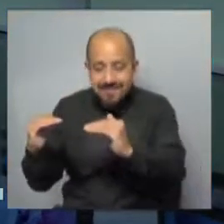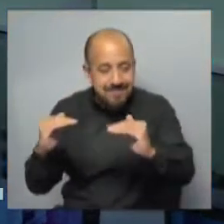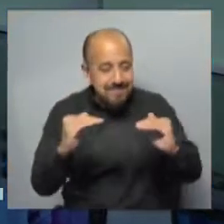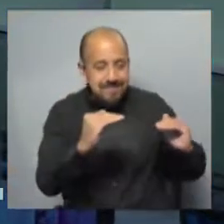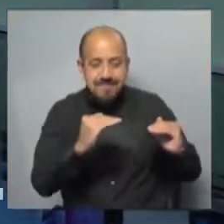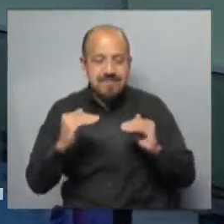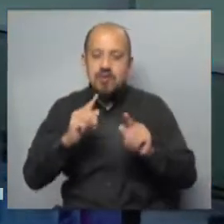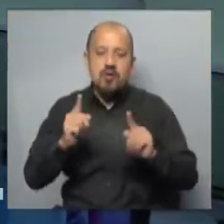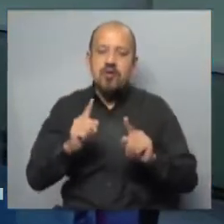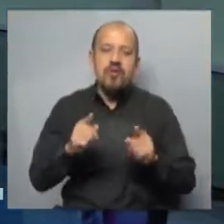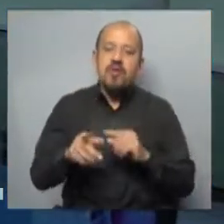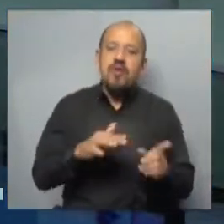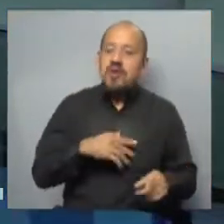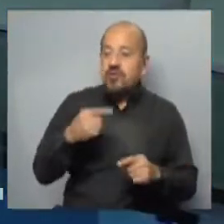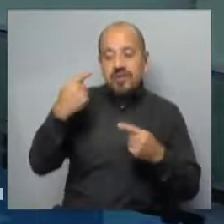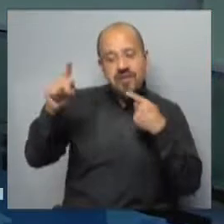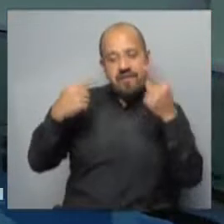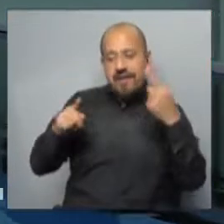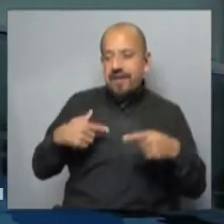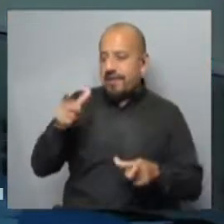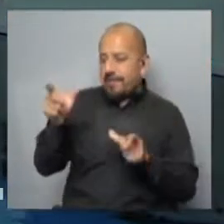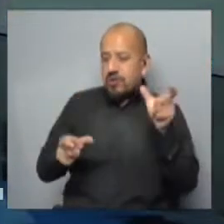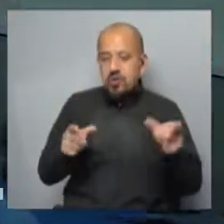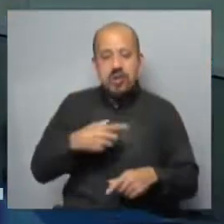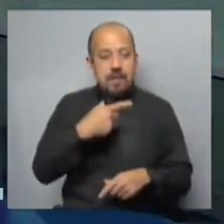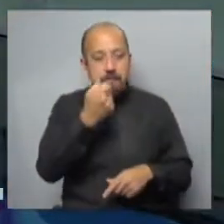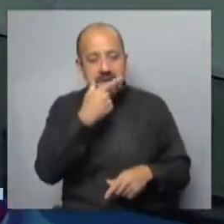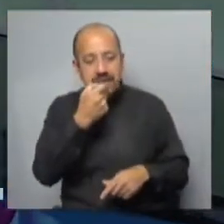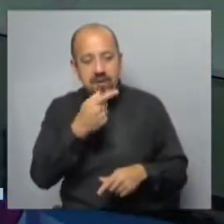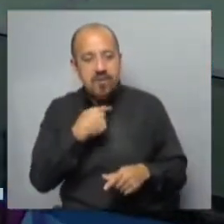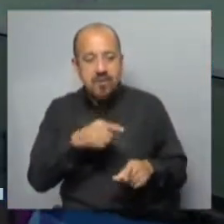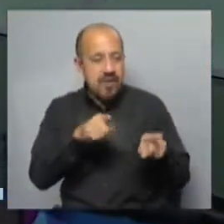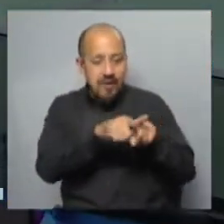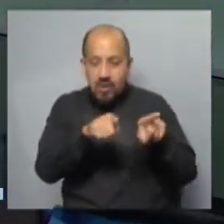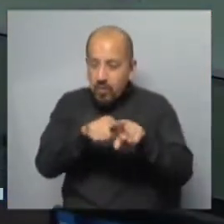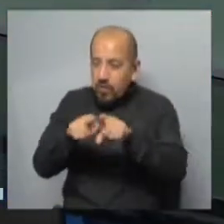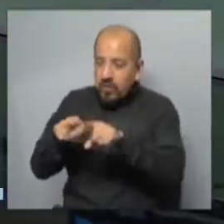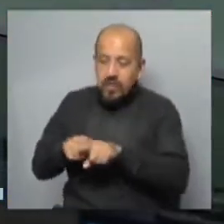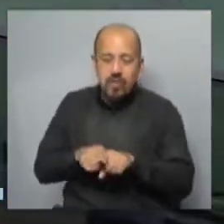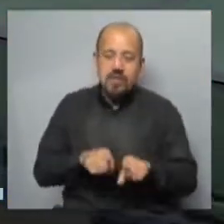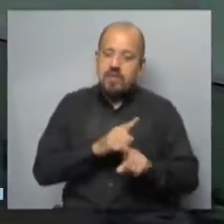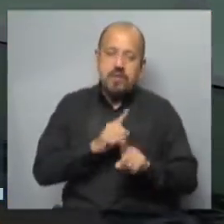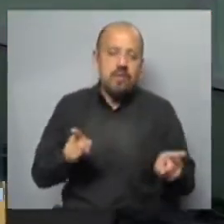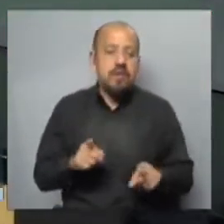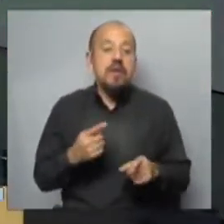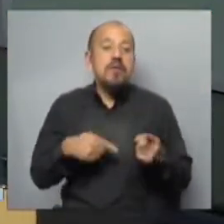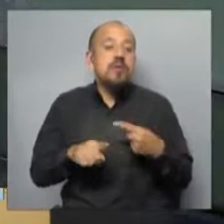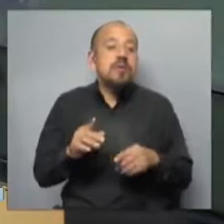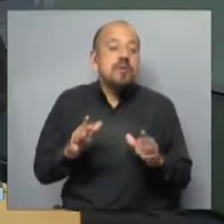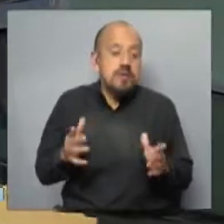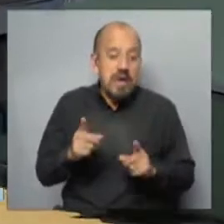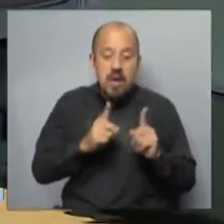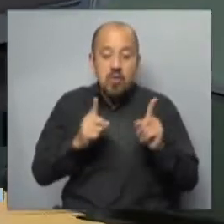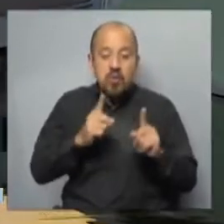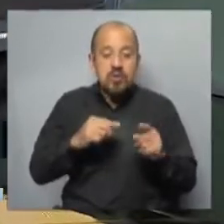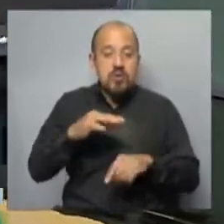decir bueno médico para esta persona con autismo igual que médico con otra entonces al no haber hay psiquiatras